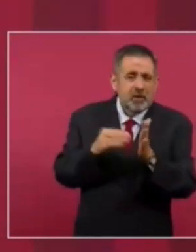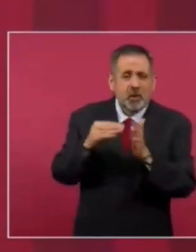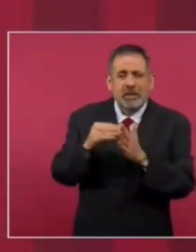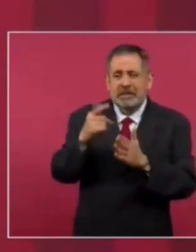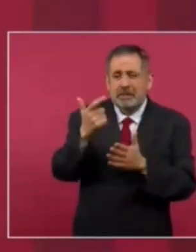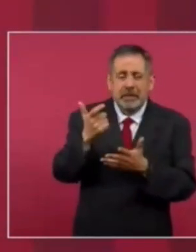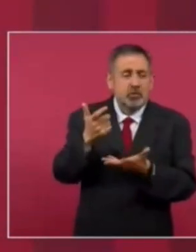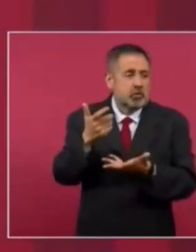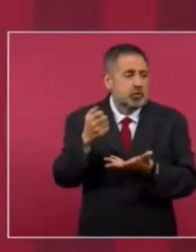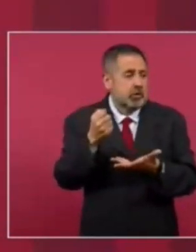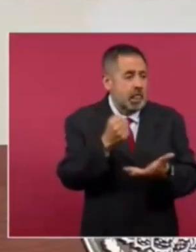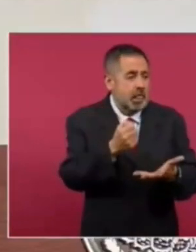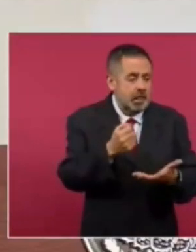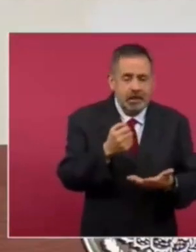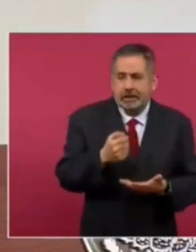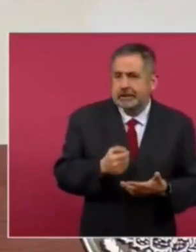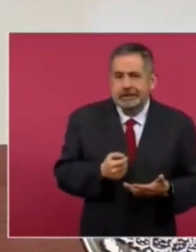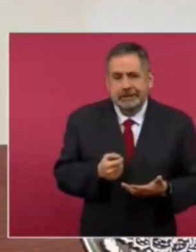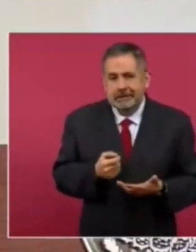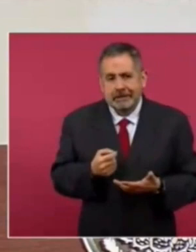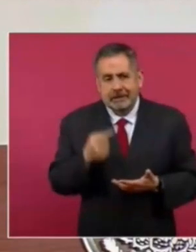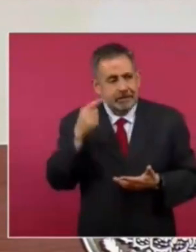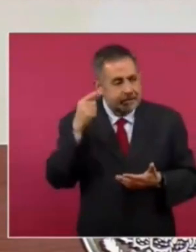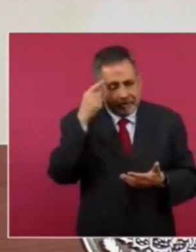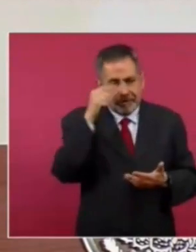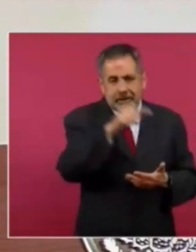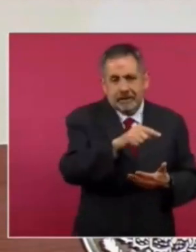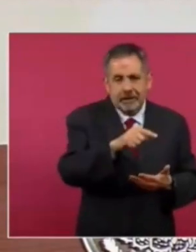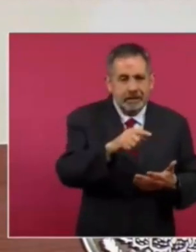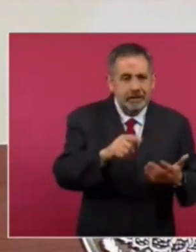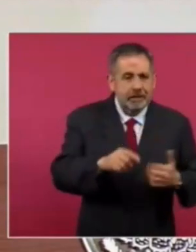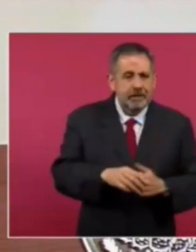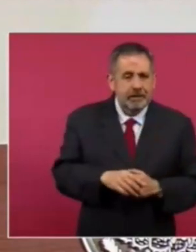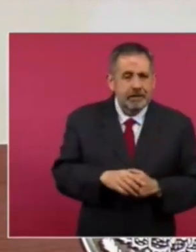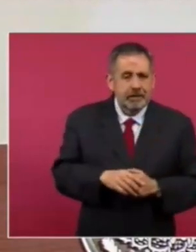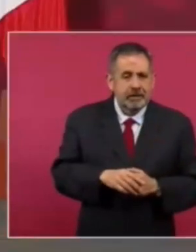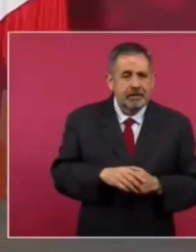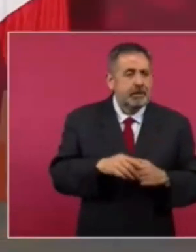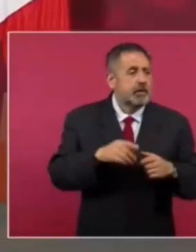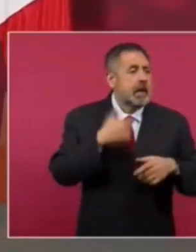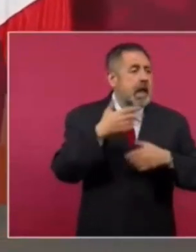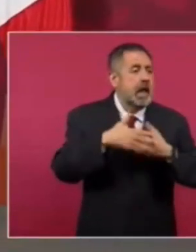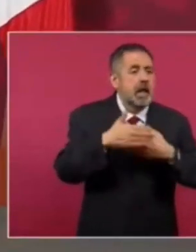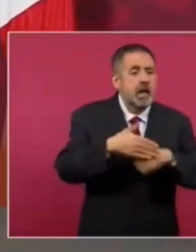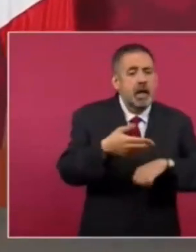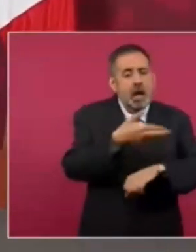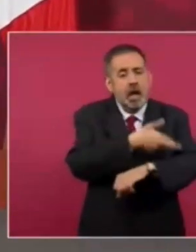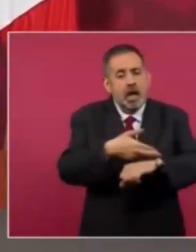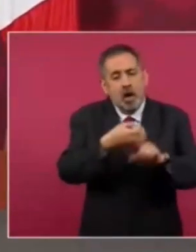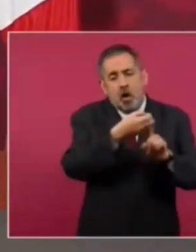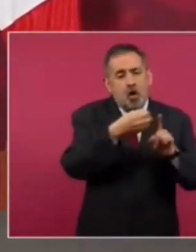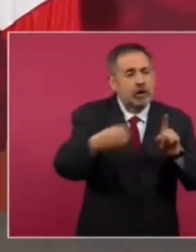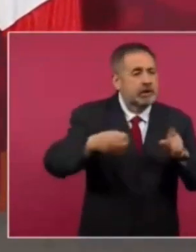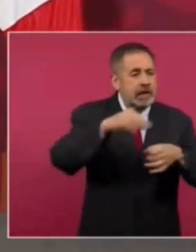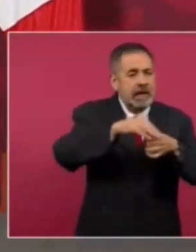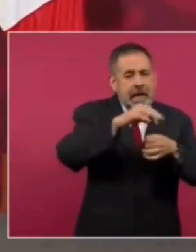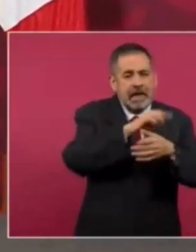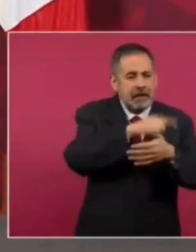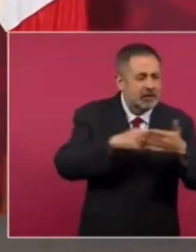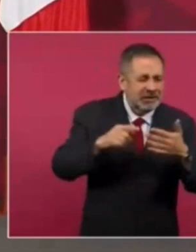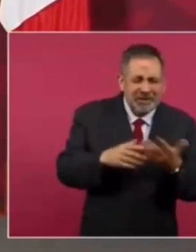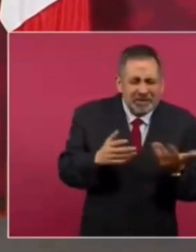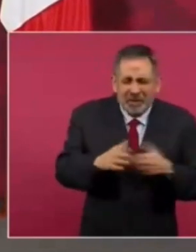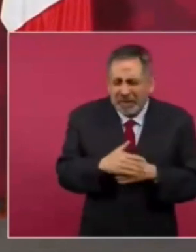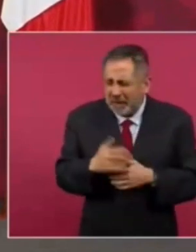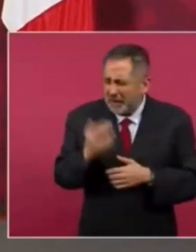más bien hay concientización, politización de absolutamente todo. Y tiene parte de verdad esto